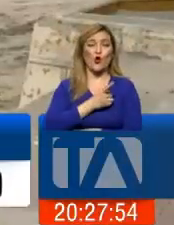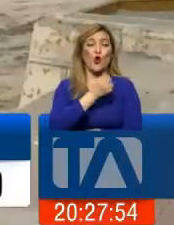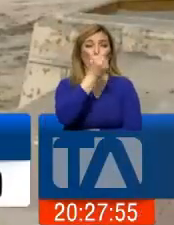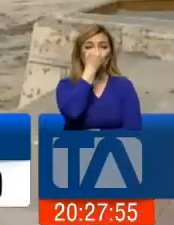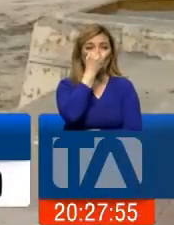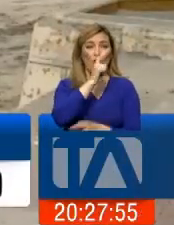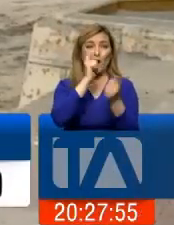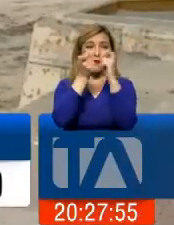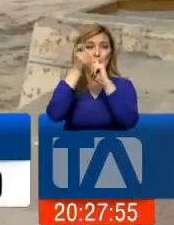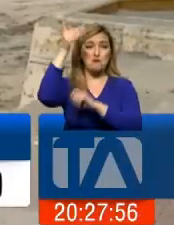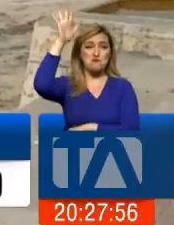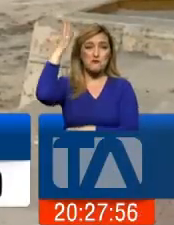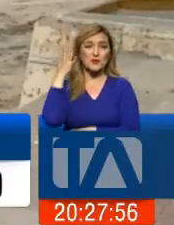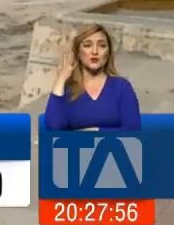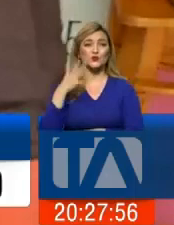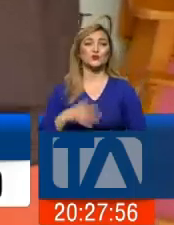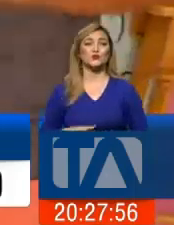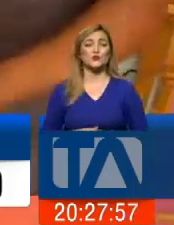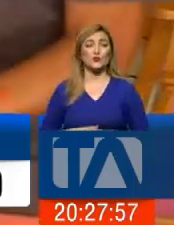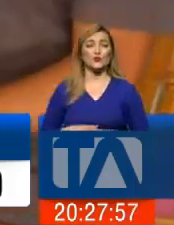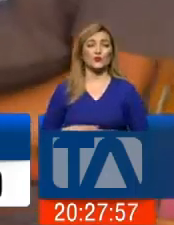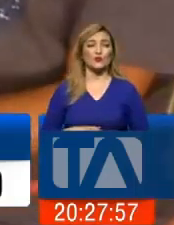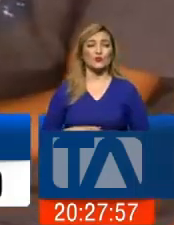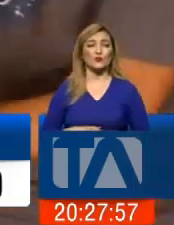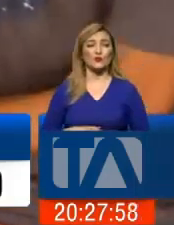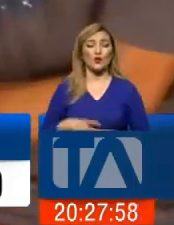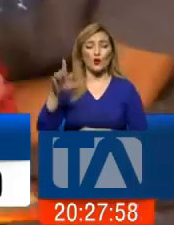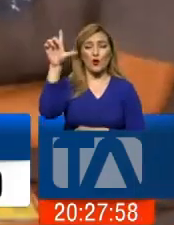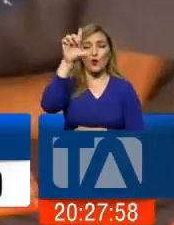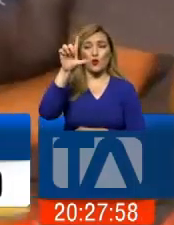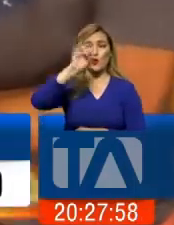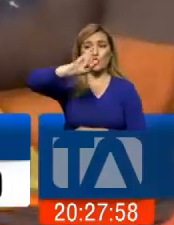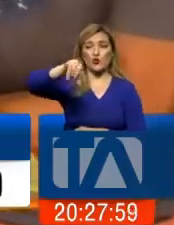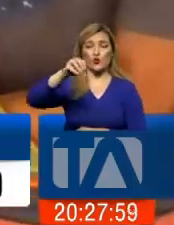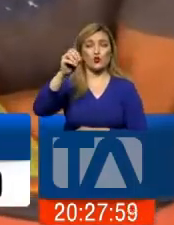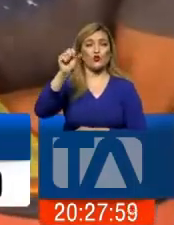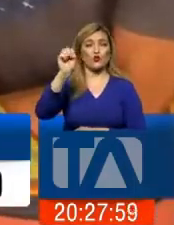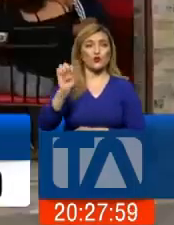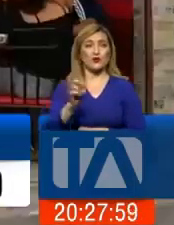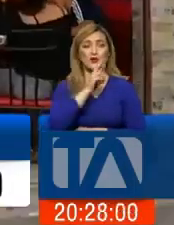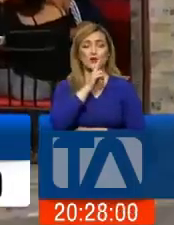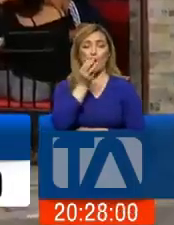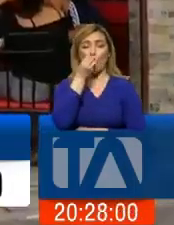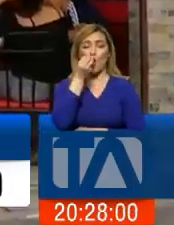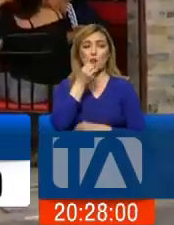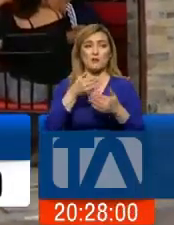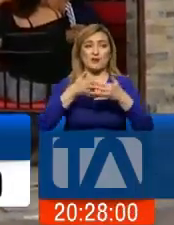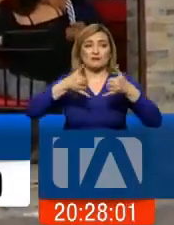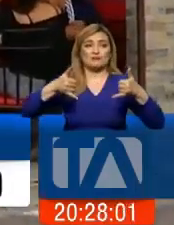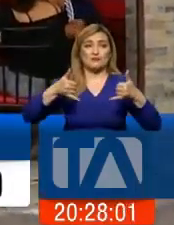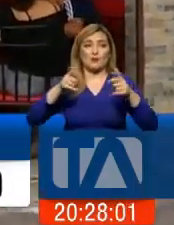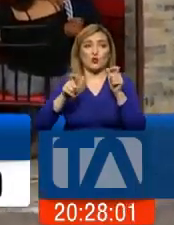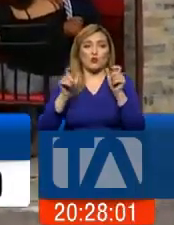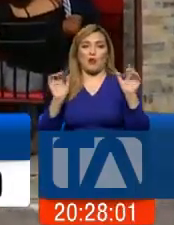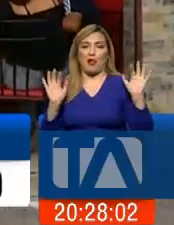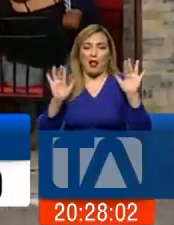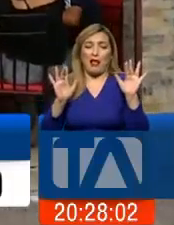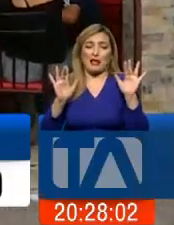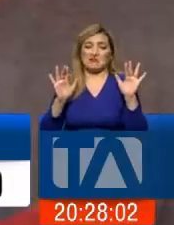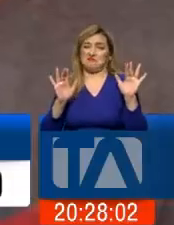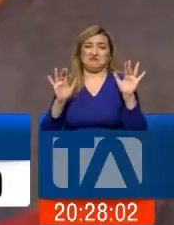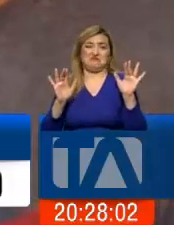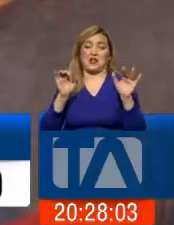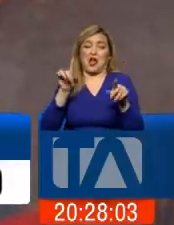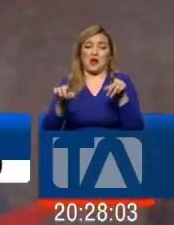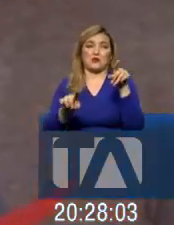cambiar de color de semáforo de rojo a amarillo. De hecho, con eso este lunes don José ya pudo abrir su restaurante, aunque eso no significa que vaya a llenarse de